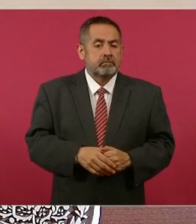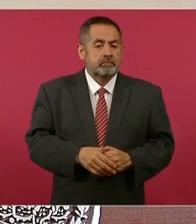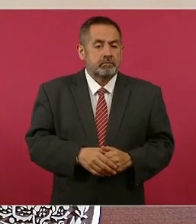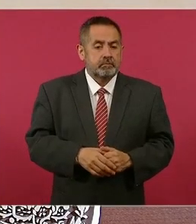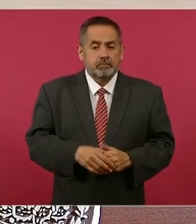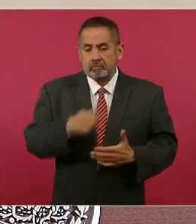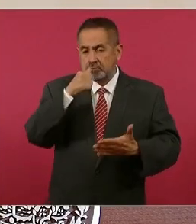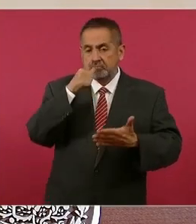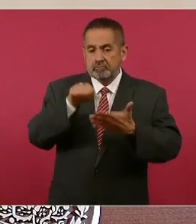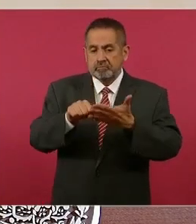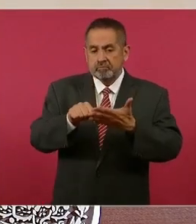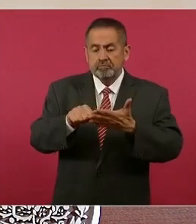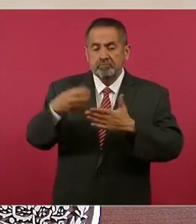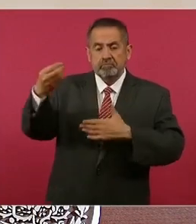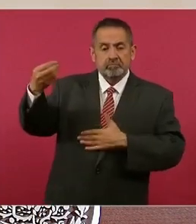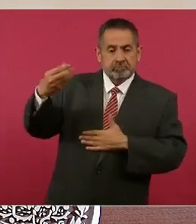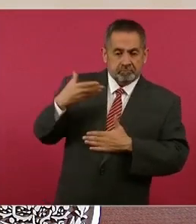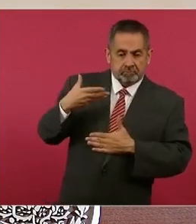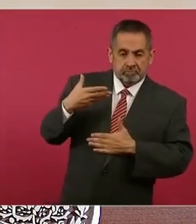me envió una carta